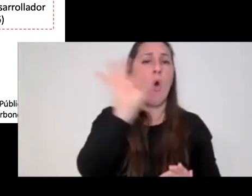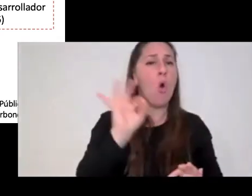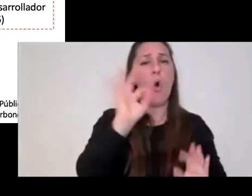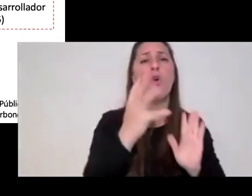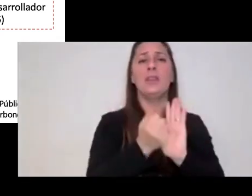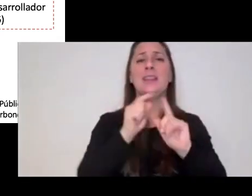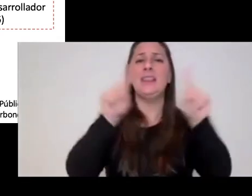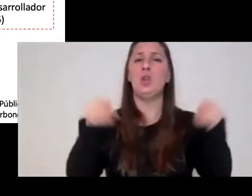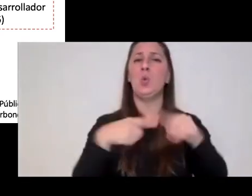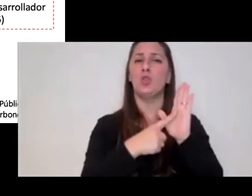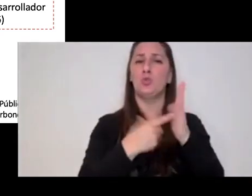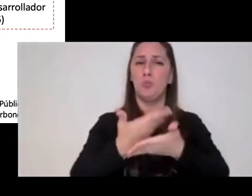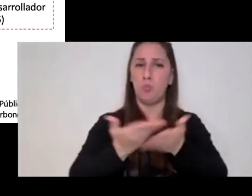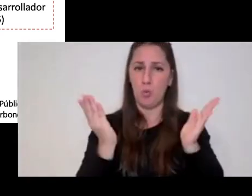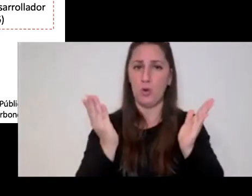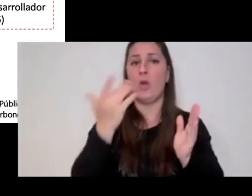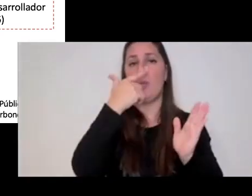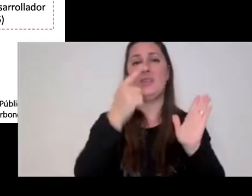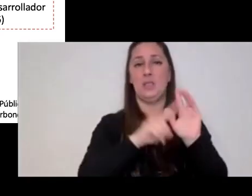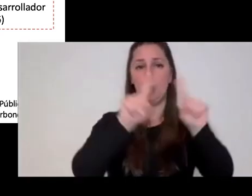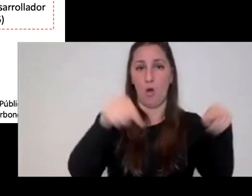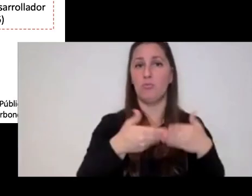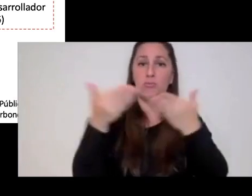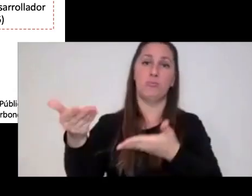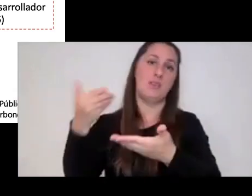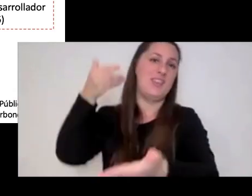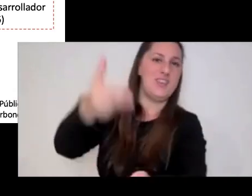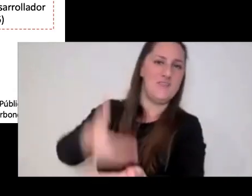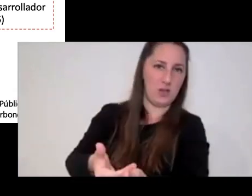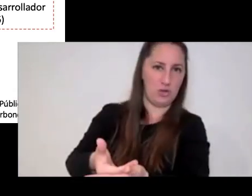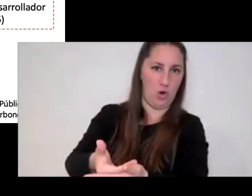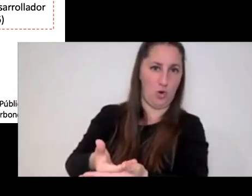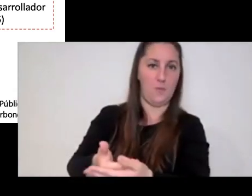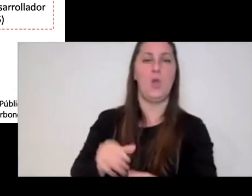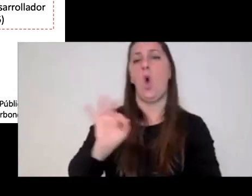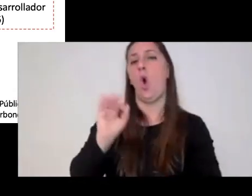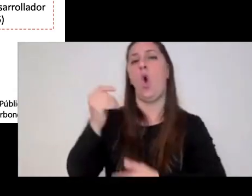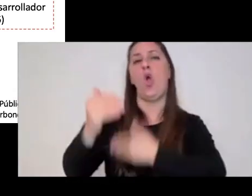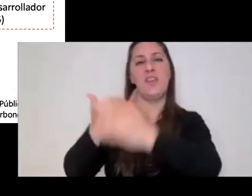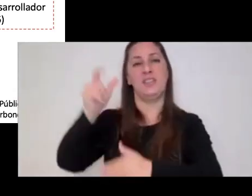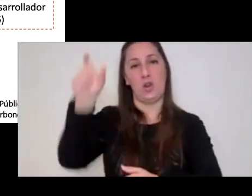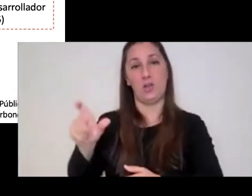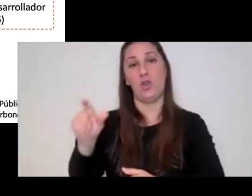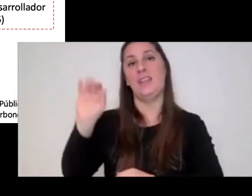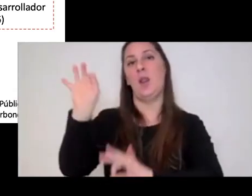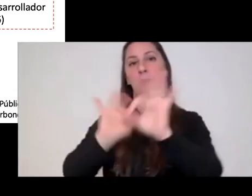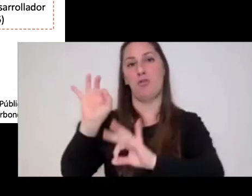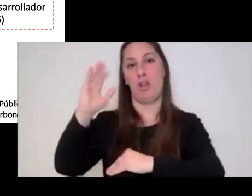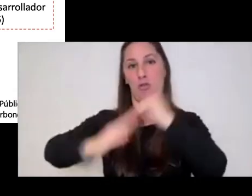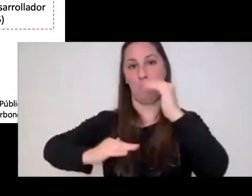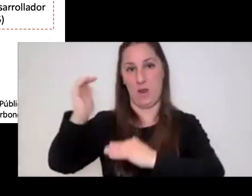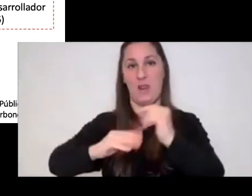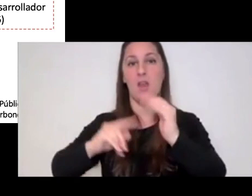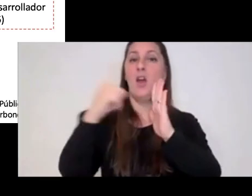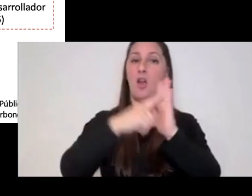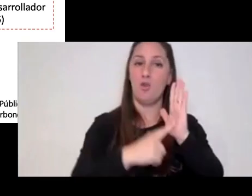luego entregar los títulos públicos a la inversión, ¿sí? O al desarrollador que tiene el proyecto inmobiliario. Esto está contemplado en las normas que